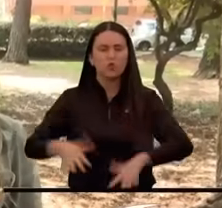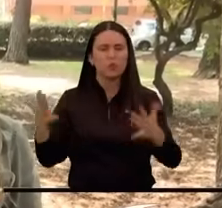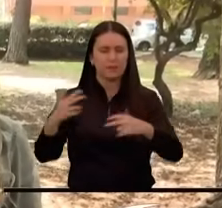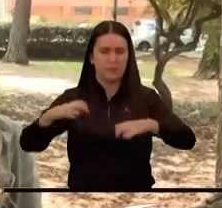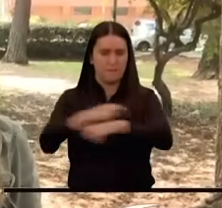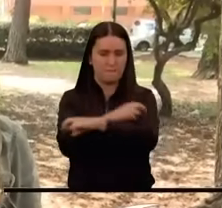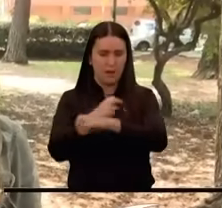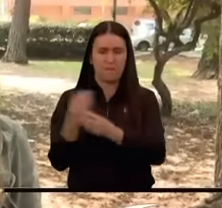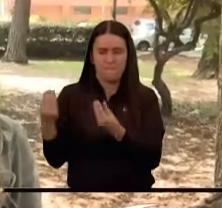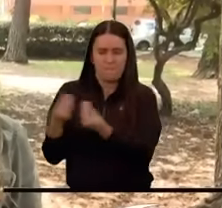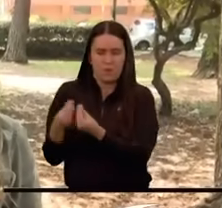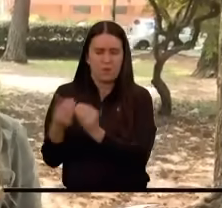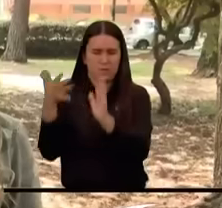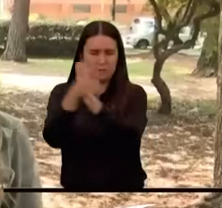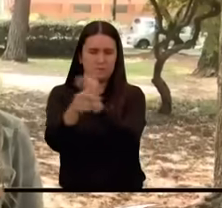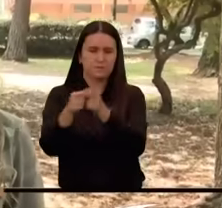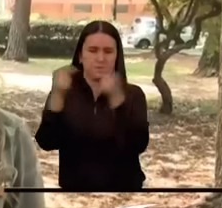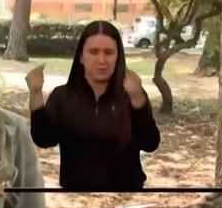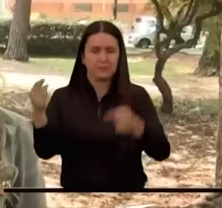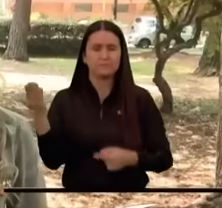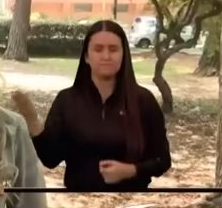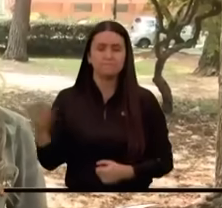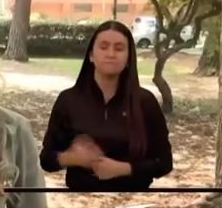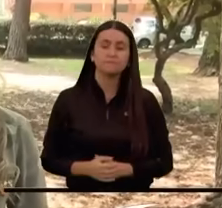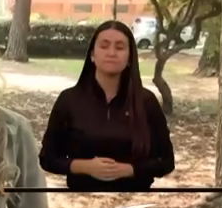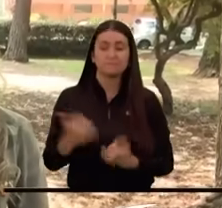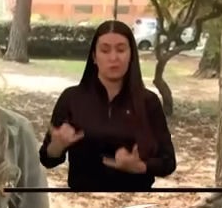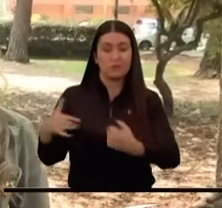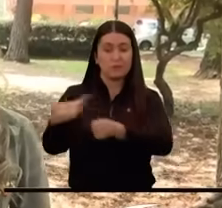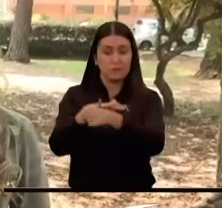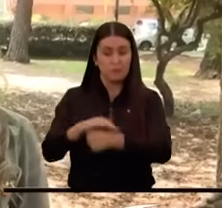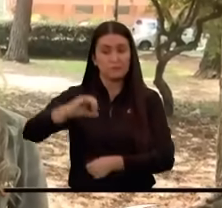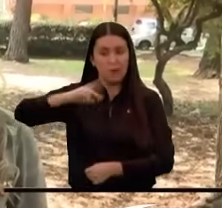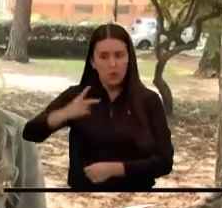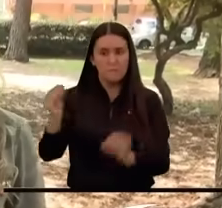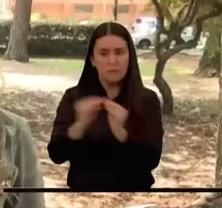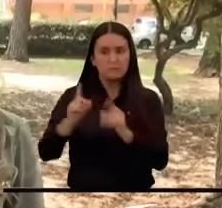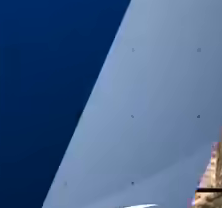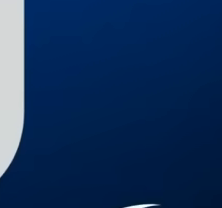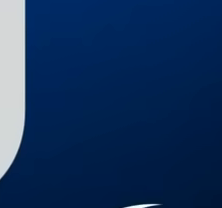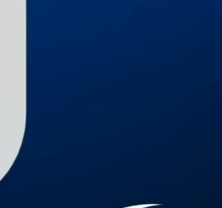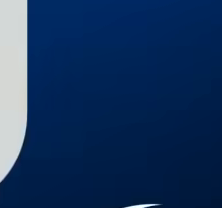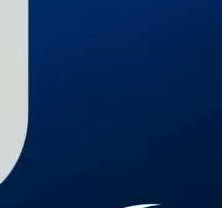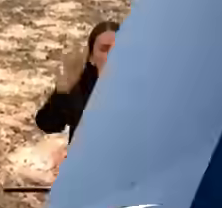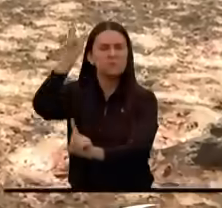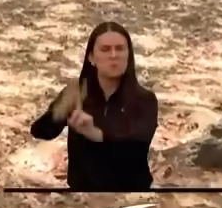Tobar, ¿qué sucedió en este nuevo caso de inseguridad en Bogotá y qué dice la víctima?